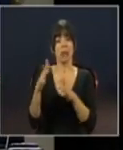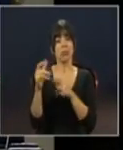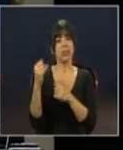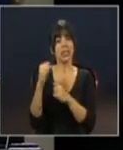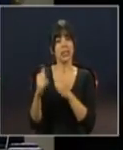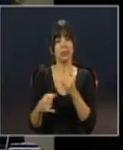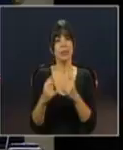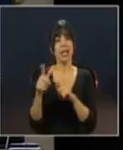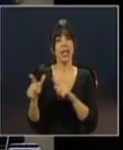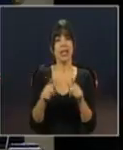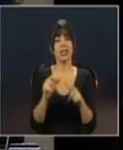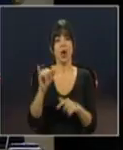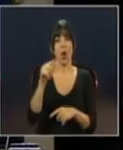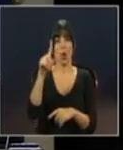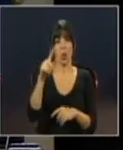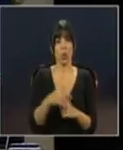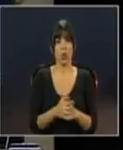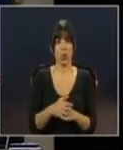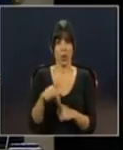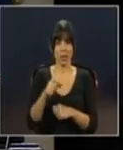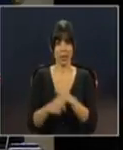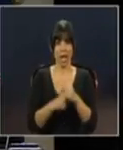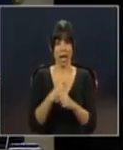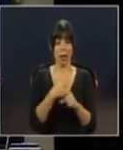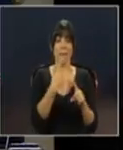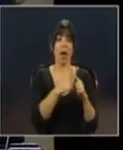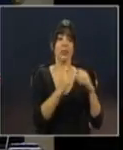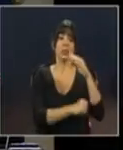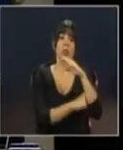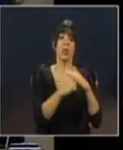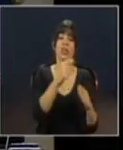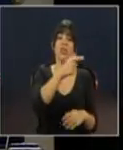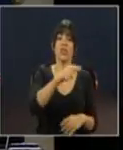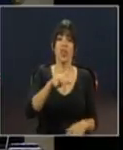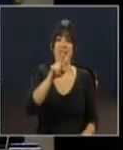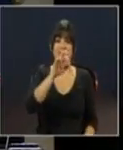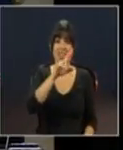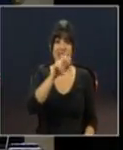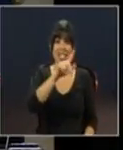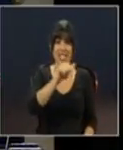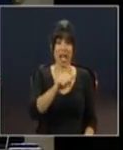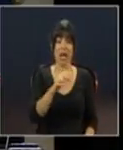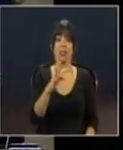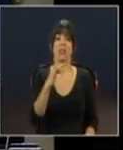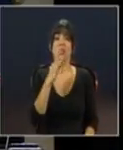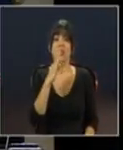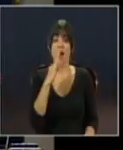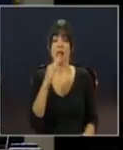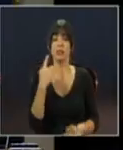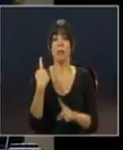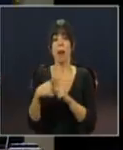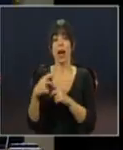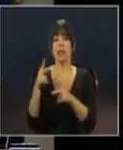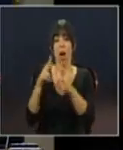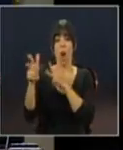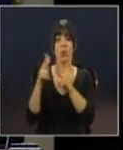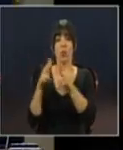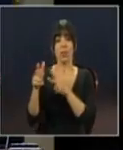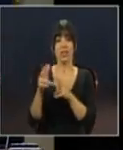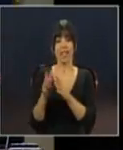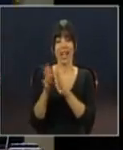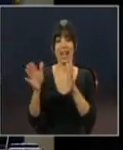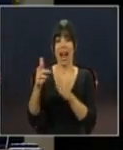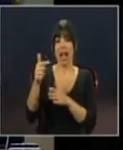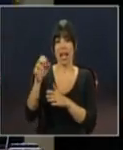los proyectos de reparación y ampliación de los puentes sobre el río Virilla en Heredia, Tibás y la autopista General Cañas, este último